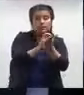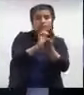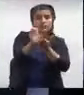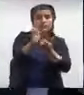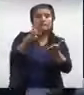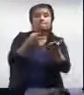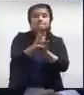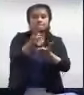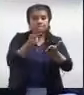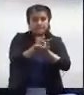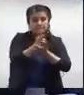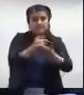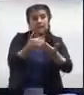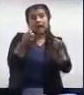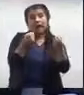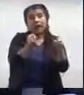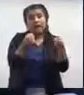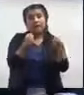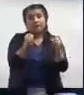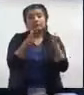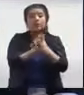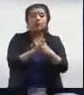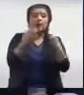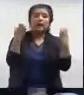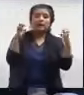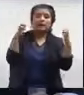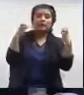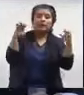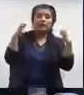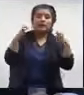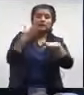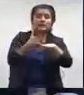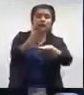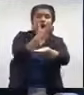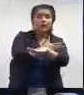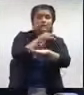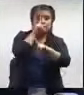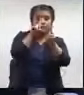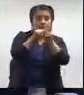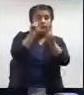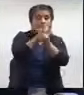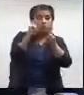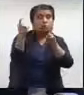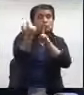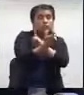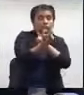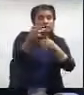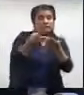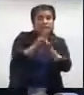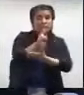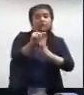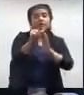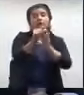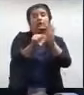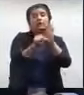la violencia, generando alertas tempranas y cultura de la denuncia. Acuerdo ministerial número